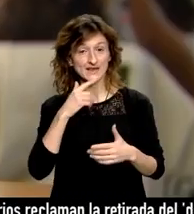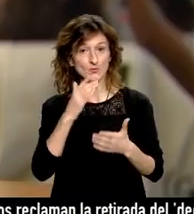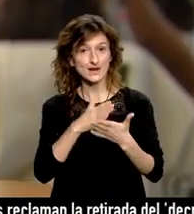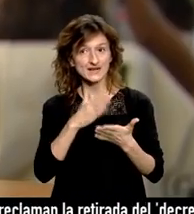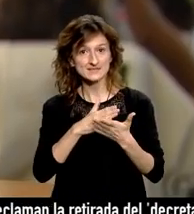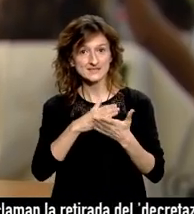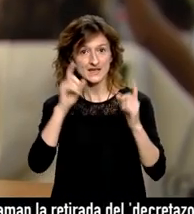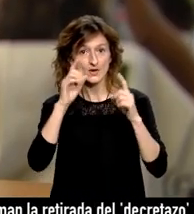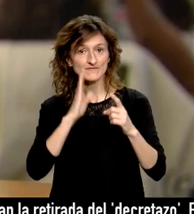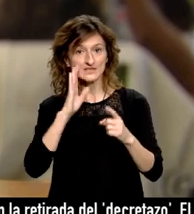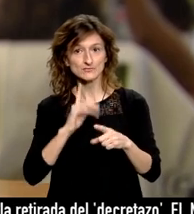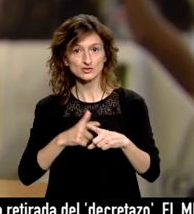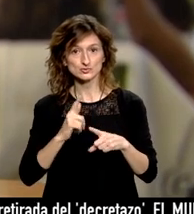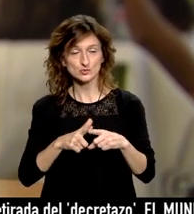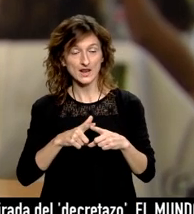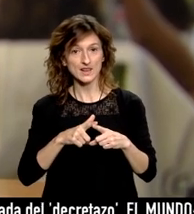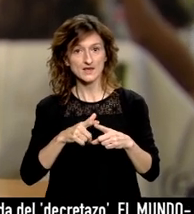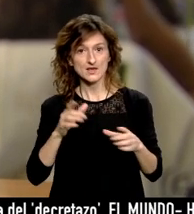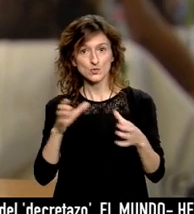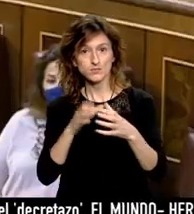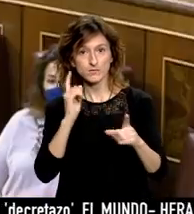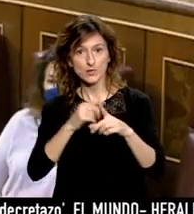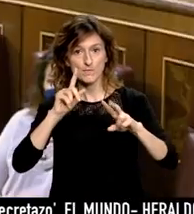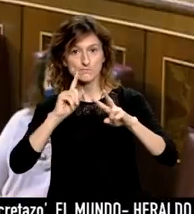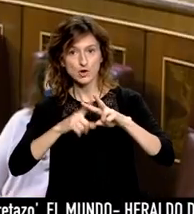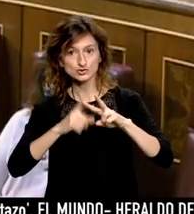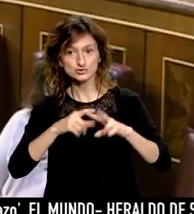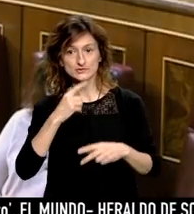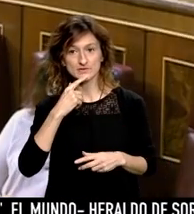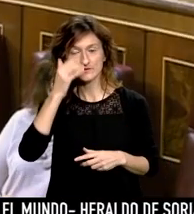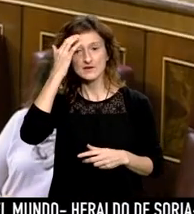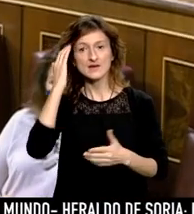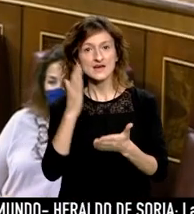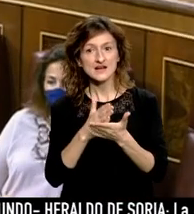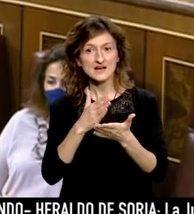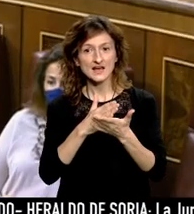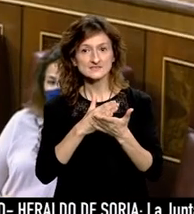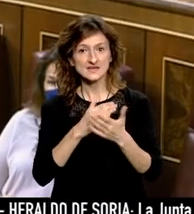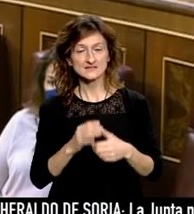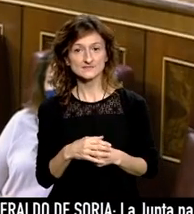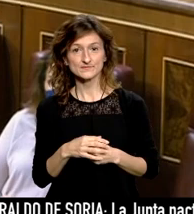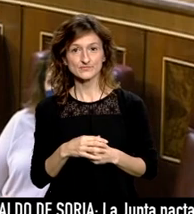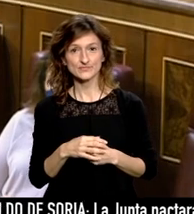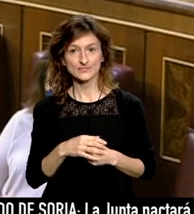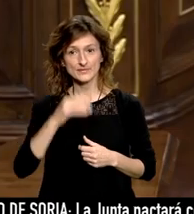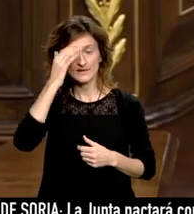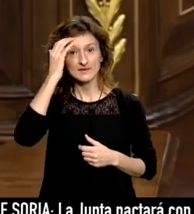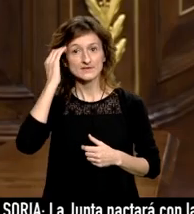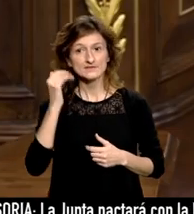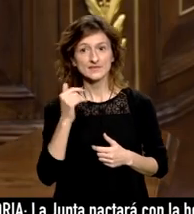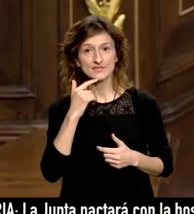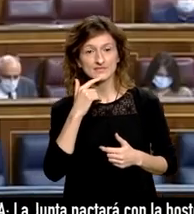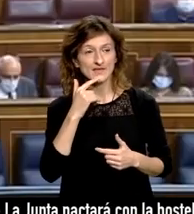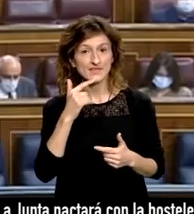se tratará la educación afectivo-sexual, con la oposición de Vox. Porque condenan a estas clases sociales a recibir en la escuela